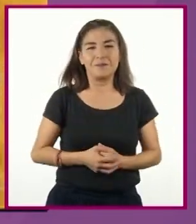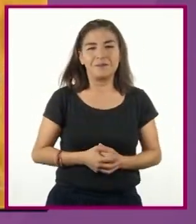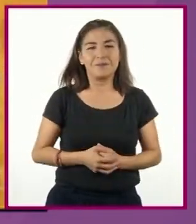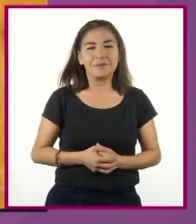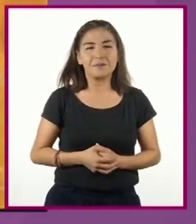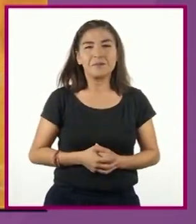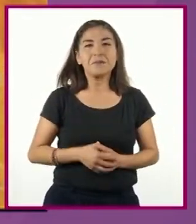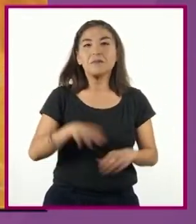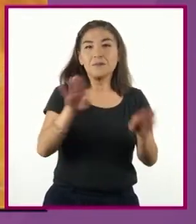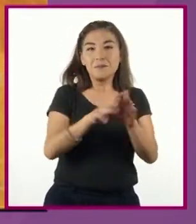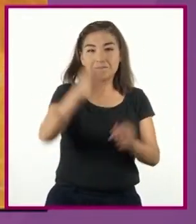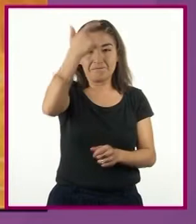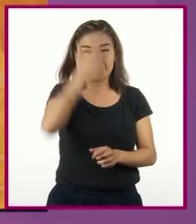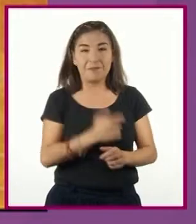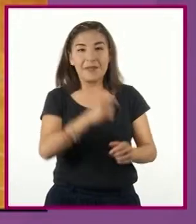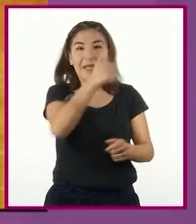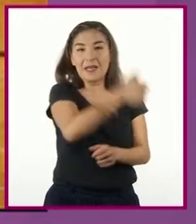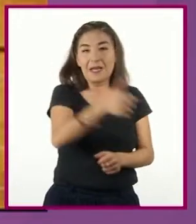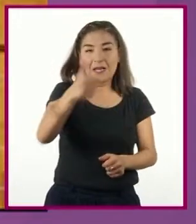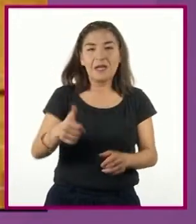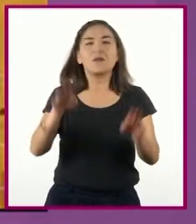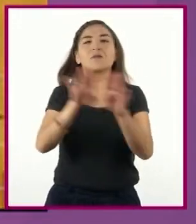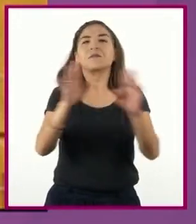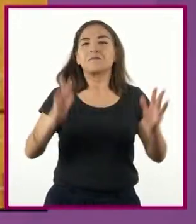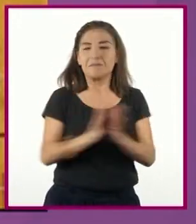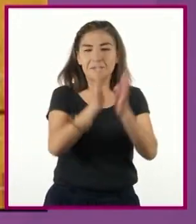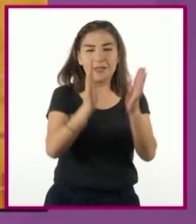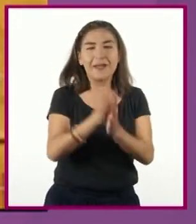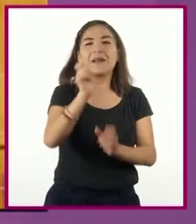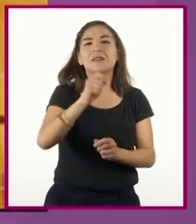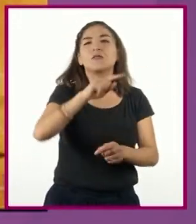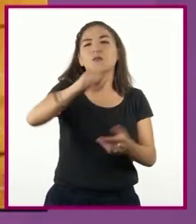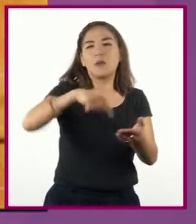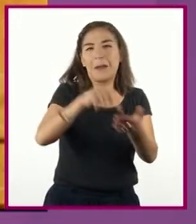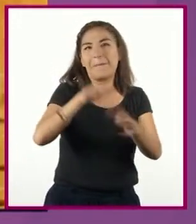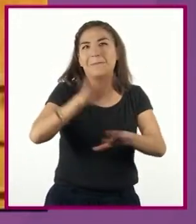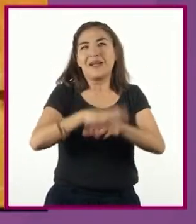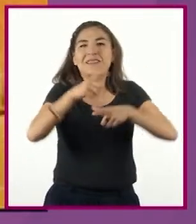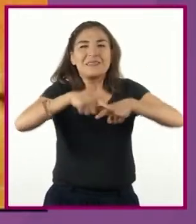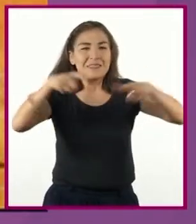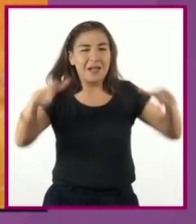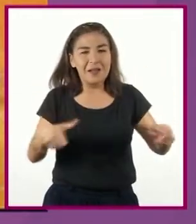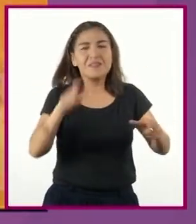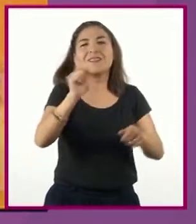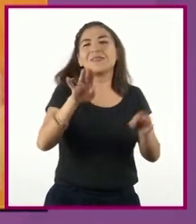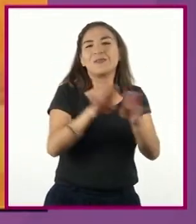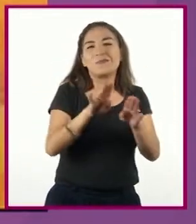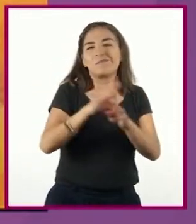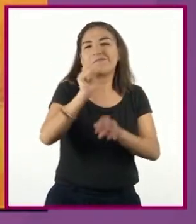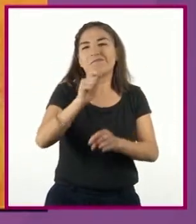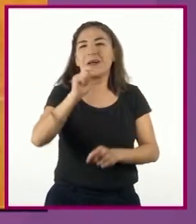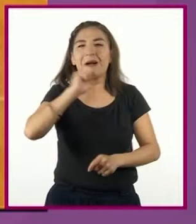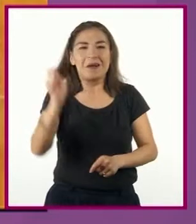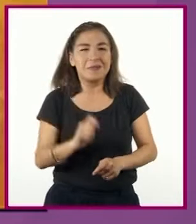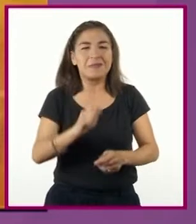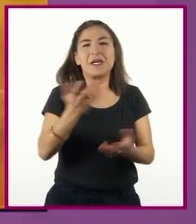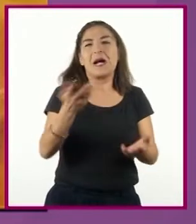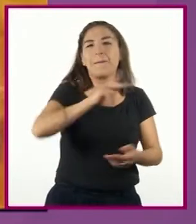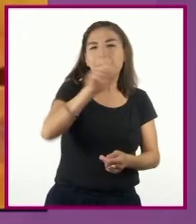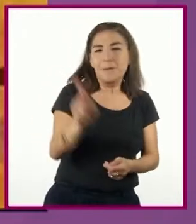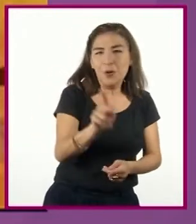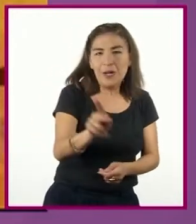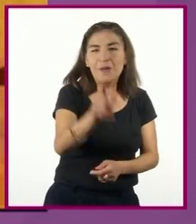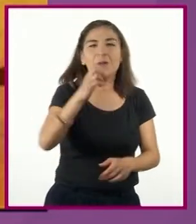Nuestra identidad también la construimos al participar en comunidades mucho más amplias, con las que creamos vínculos, nuestro pueblo,